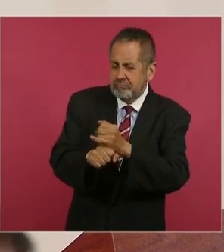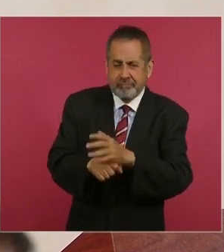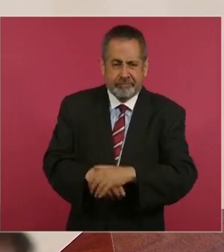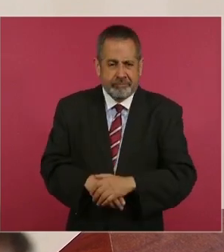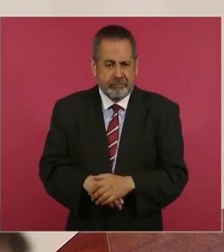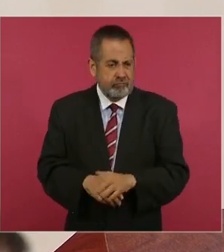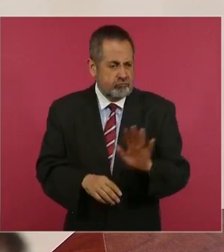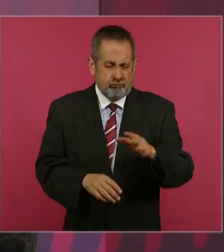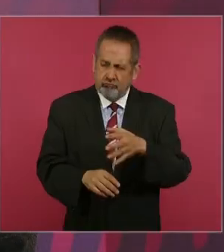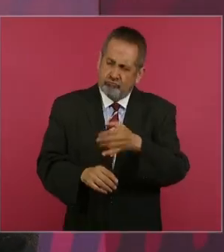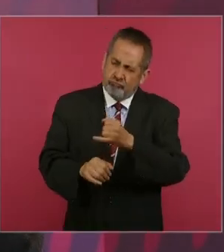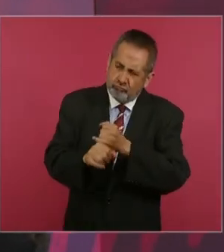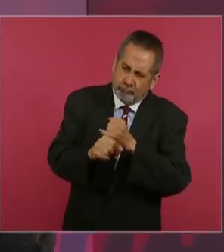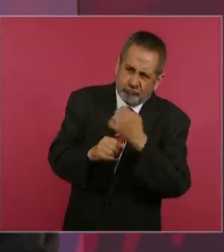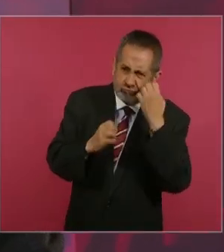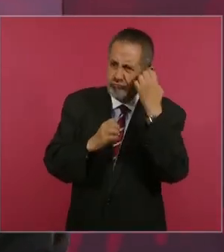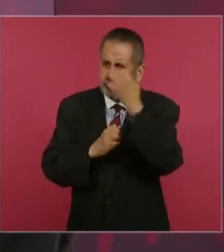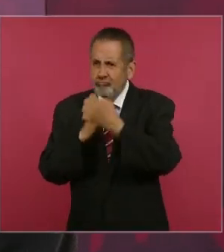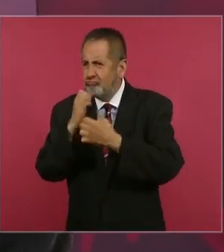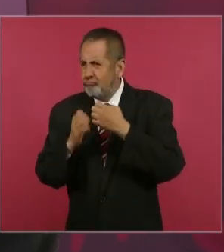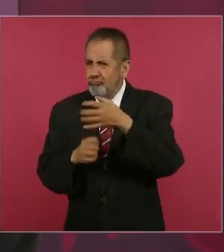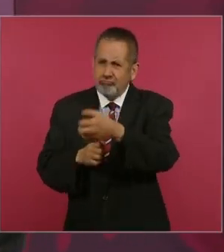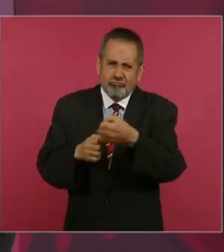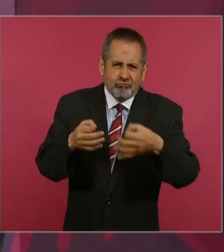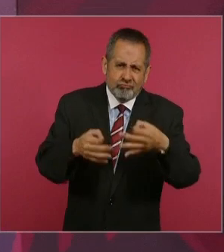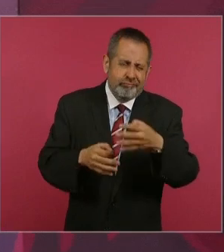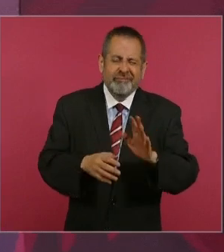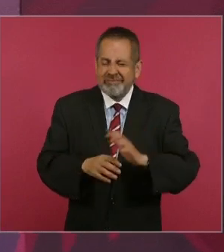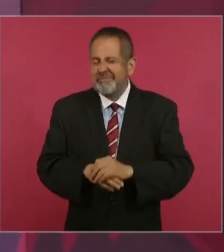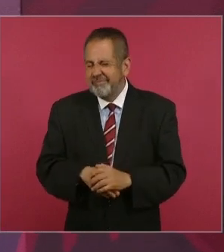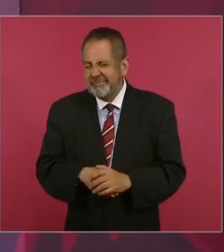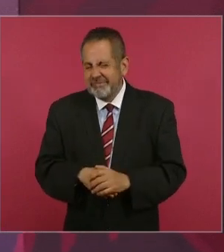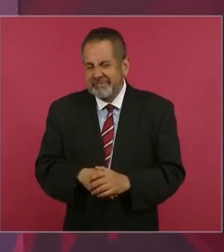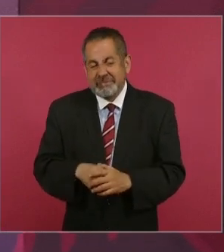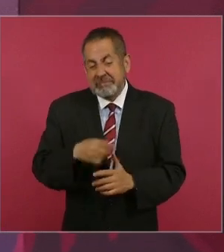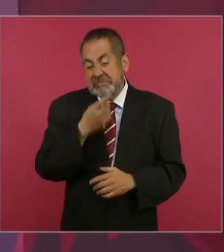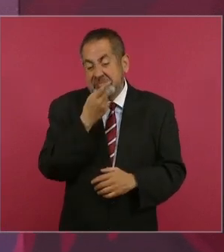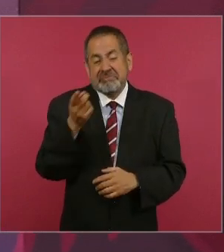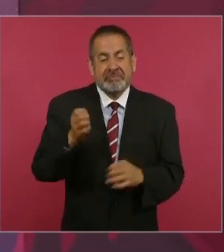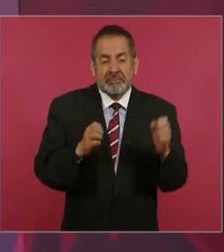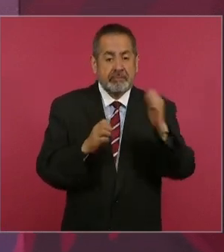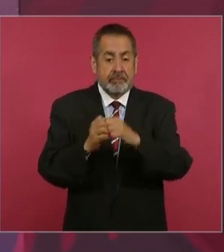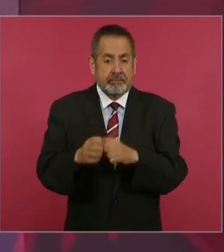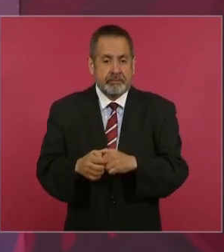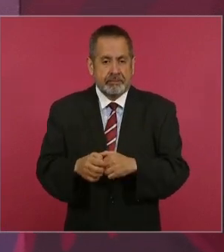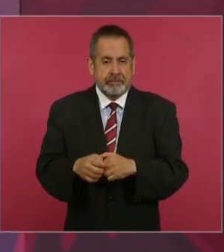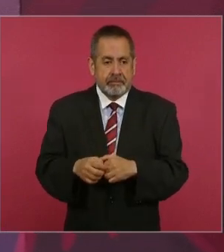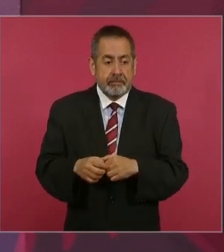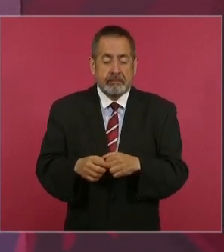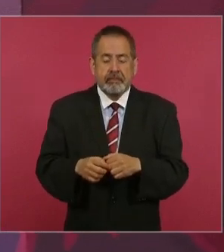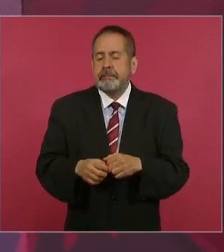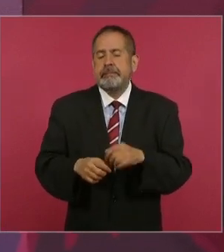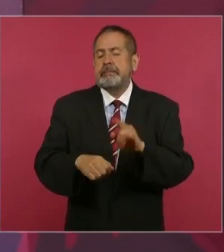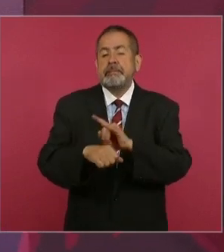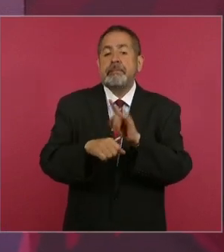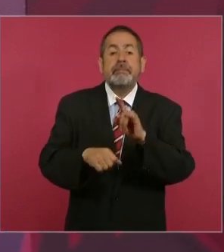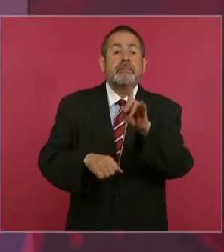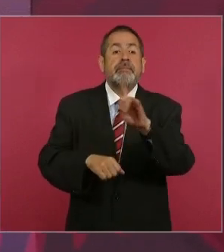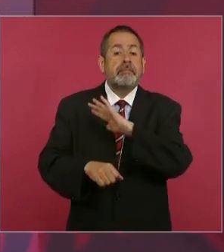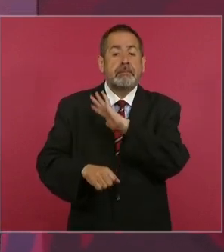estaba haciendo una auditoría incluso hasta se le detuvo en España